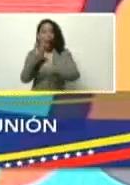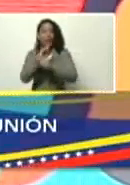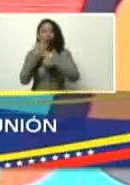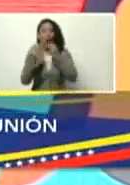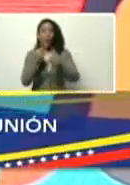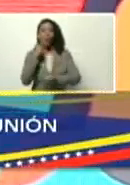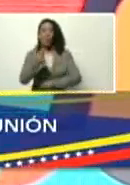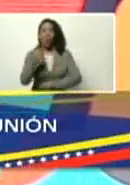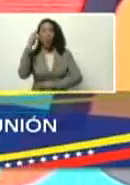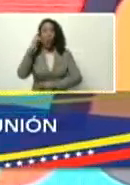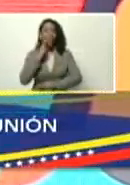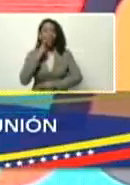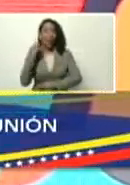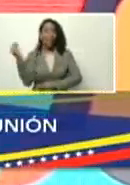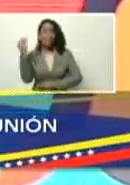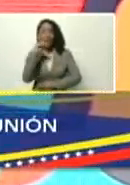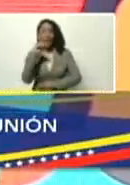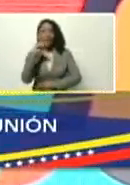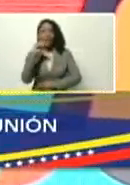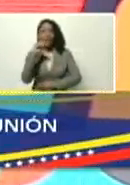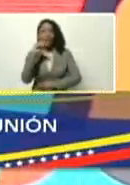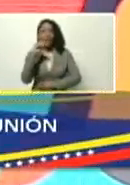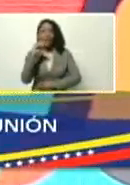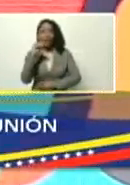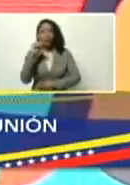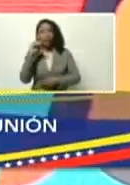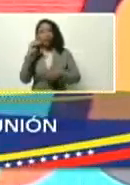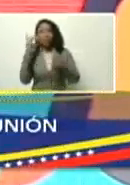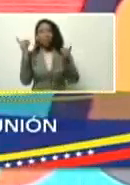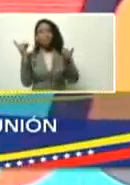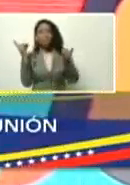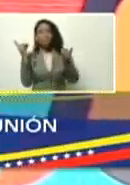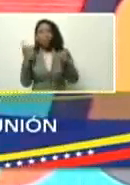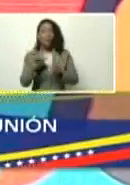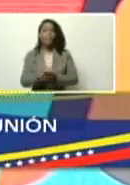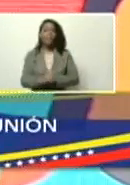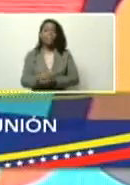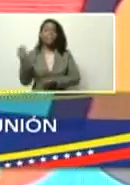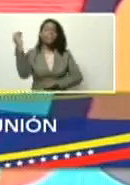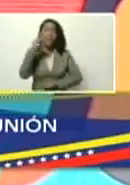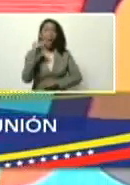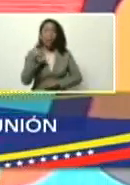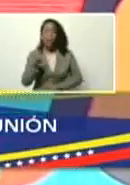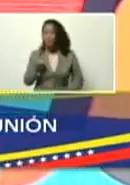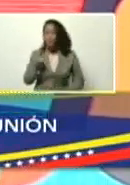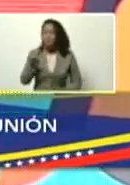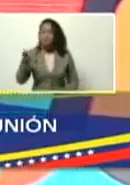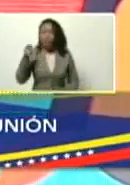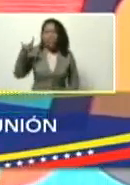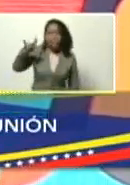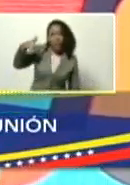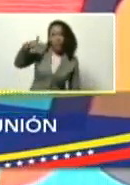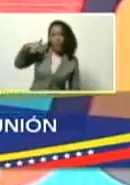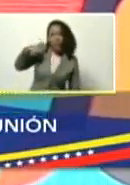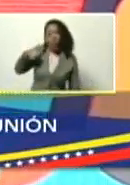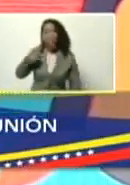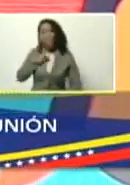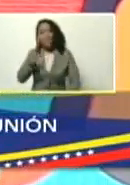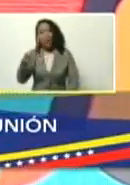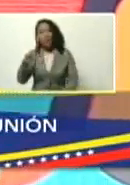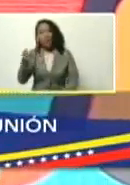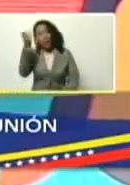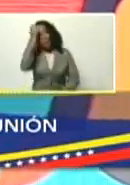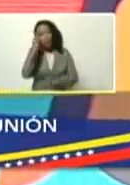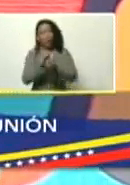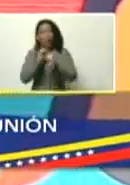Bolívar, más en la superstición, más en la manipulación, más en la ignorancia que